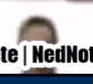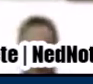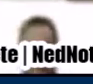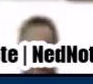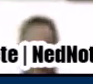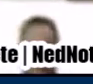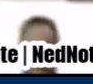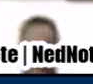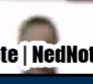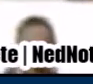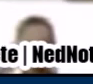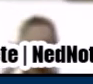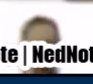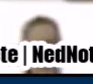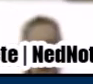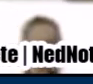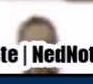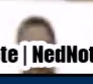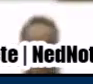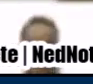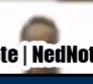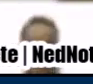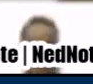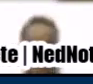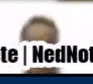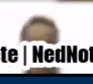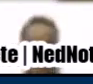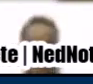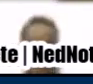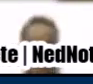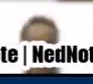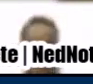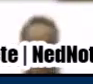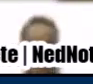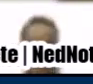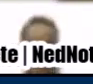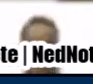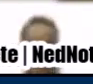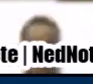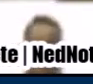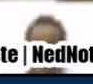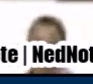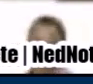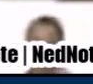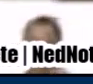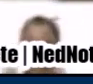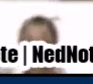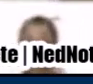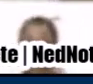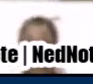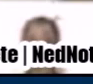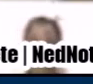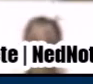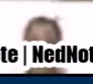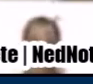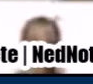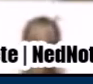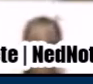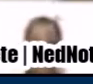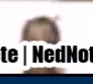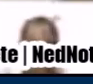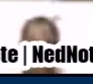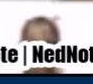caso de Eslovaquia el día de hoy. La lucha constante del venezolano nos pone en una situación relativa, distinta incluso